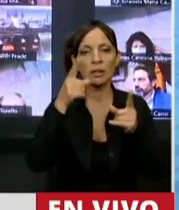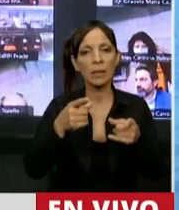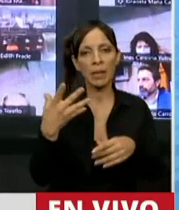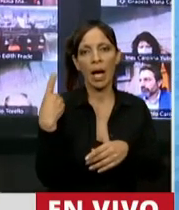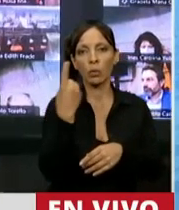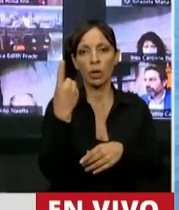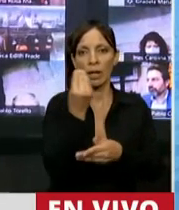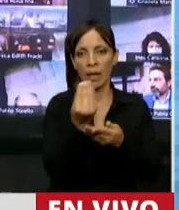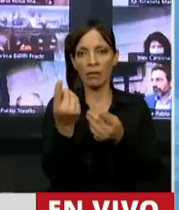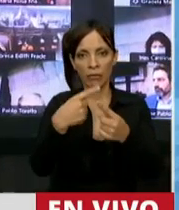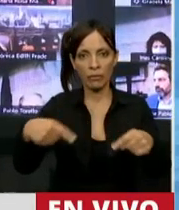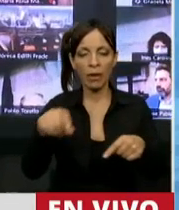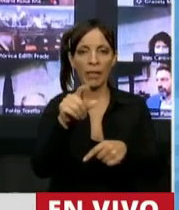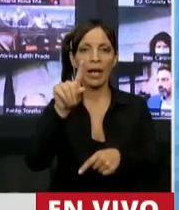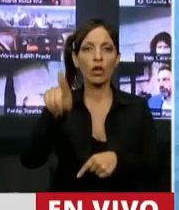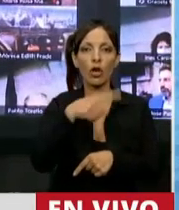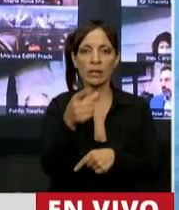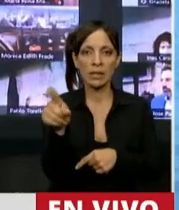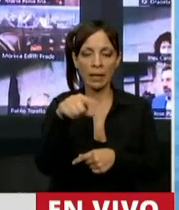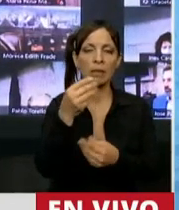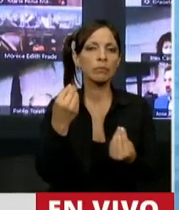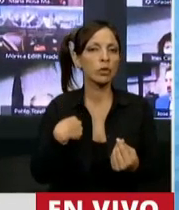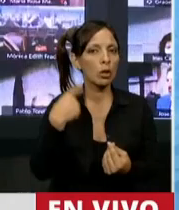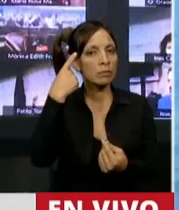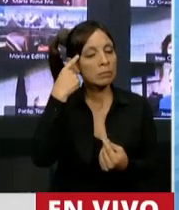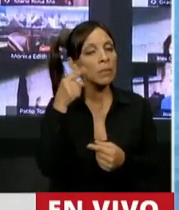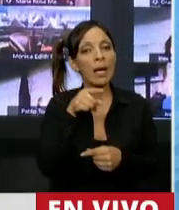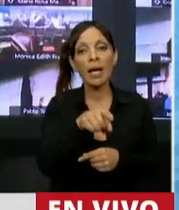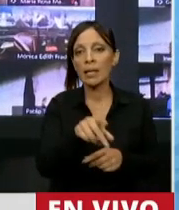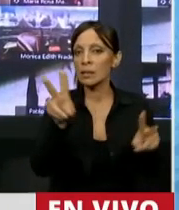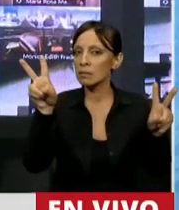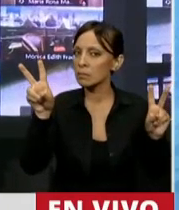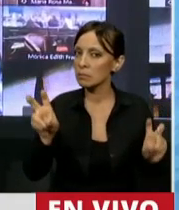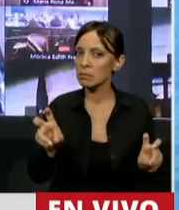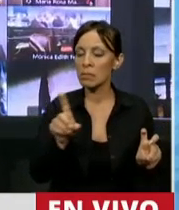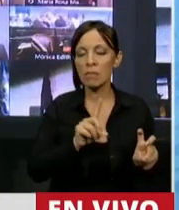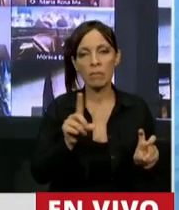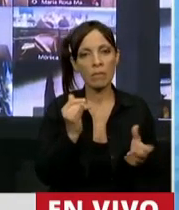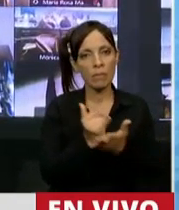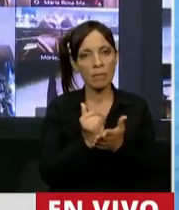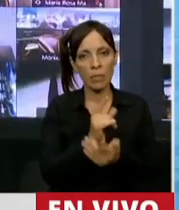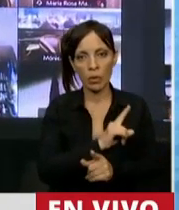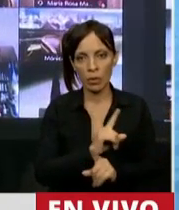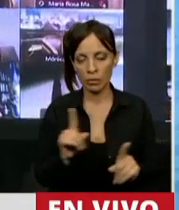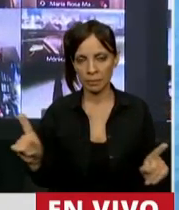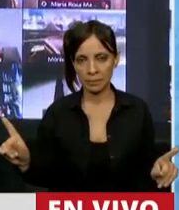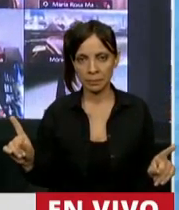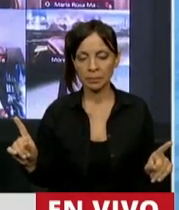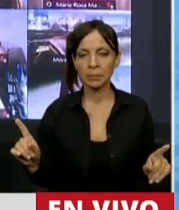del CONICET, porque creo que el tema no es menor y no es